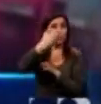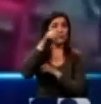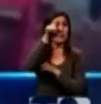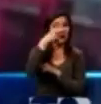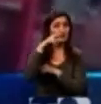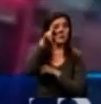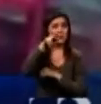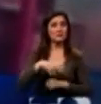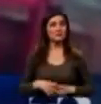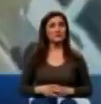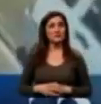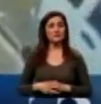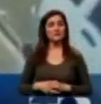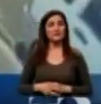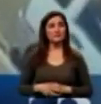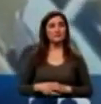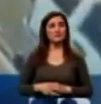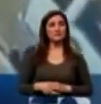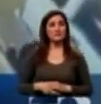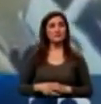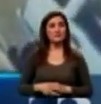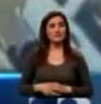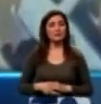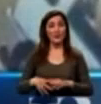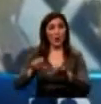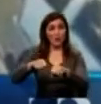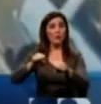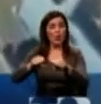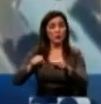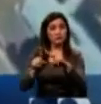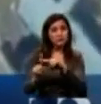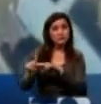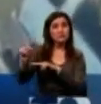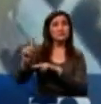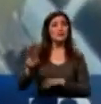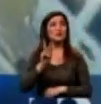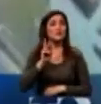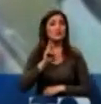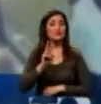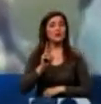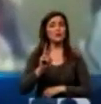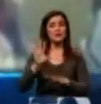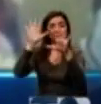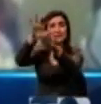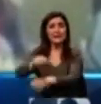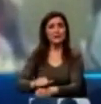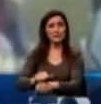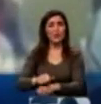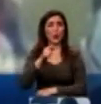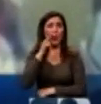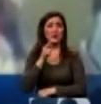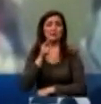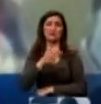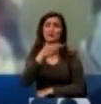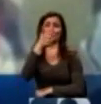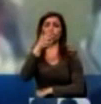establecimiento. En el momento que el ladrón se subía a la moto para escapar, la víctima trató de retenerlo. Esto hizo que el